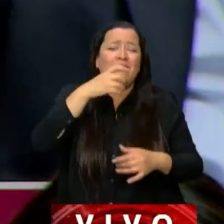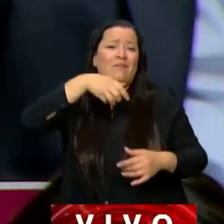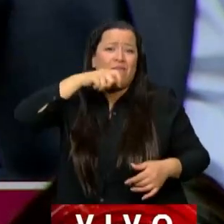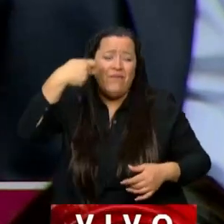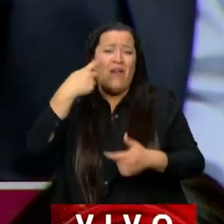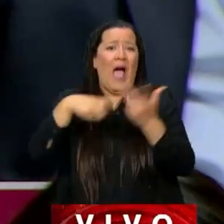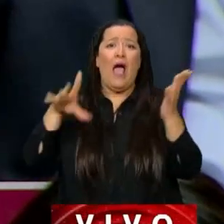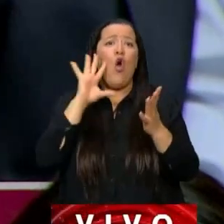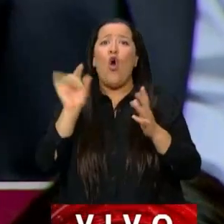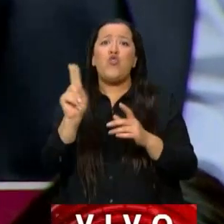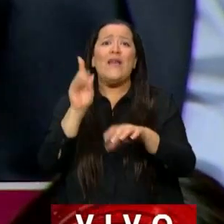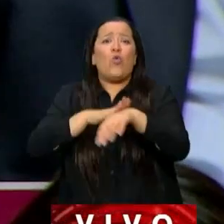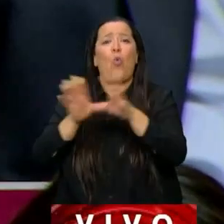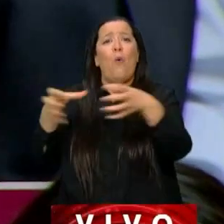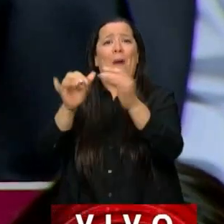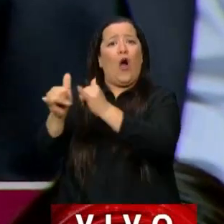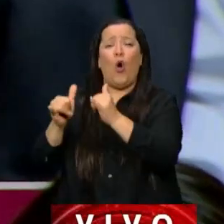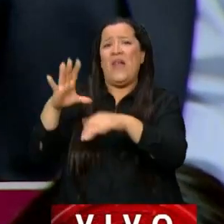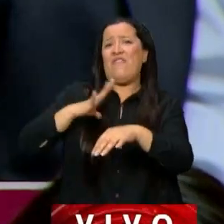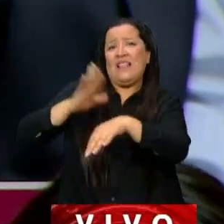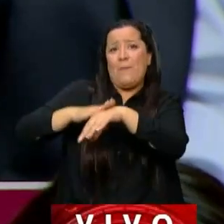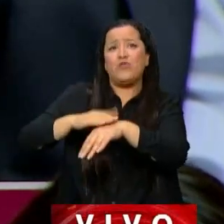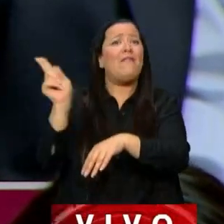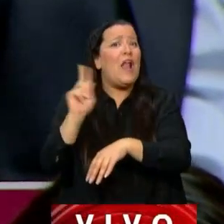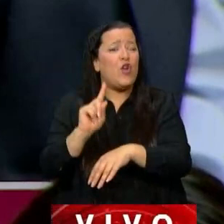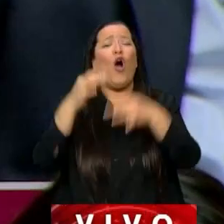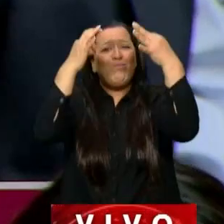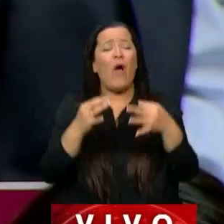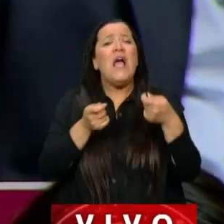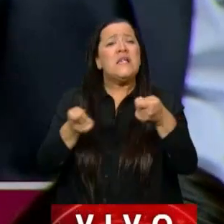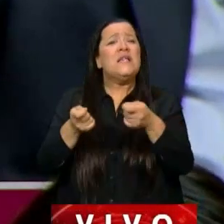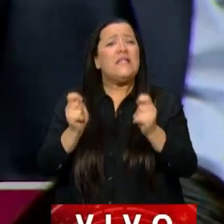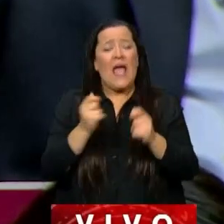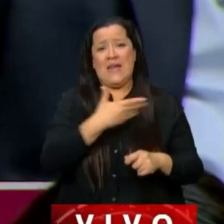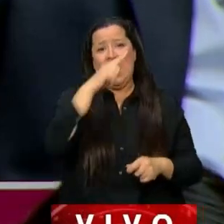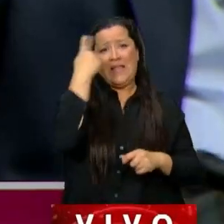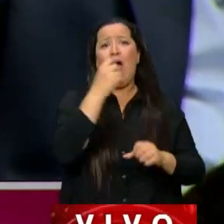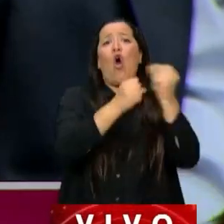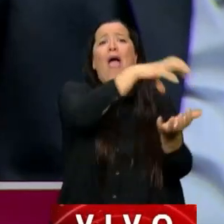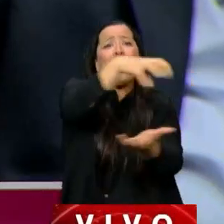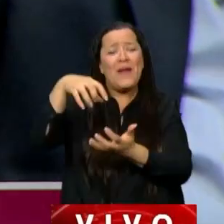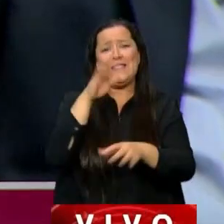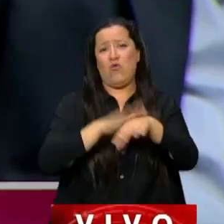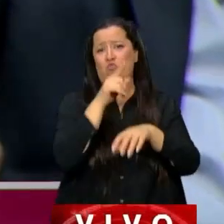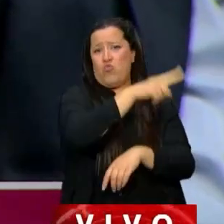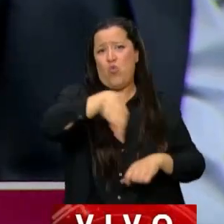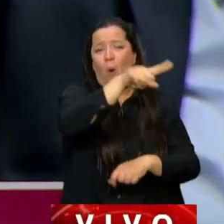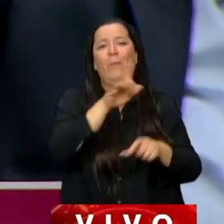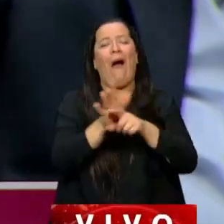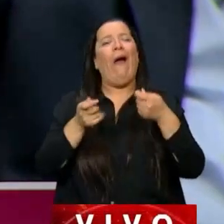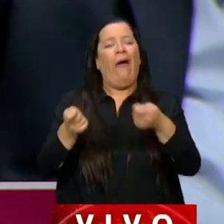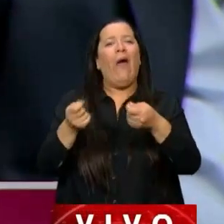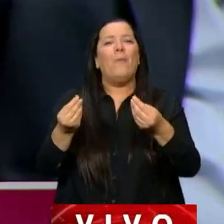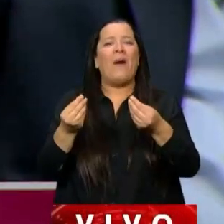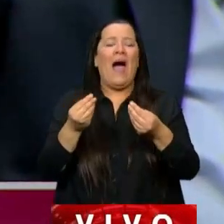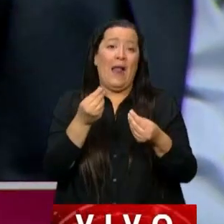nada, ni sale de los jóvenes, ni sale de la irresponsabilidad. Esto es inducido por el Estado y los empresarios que obtienen jugosas